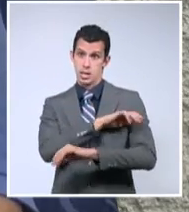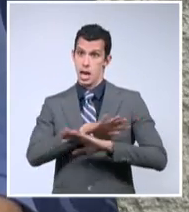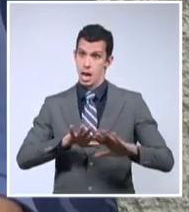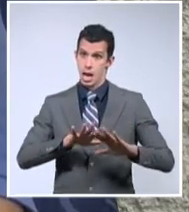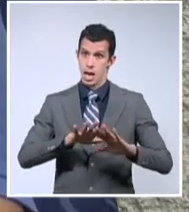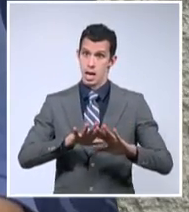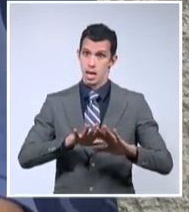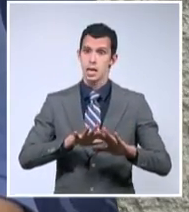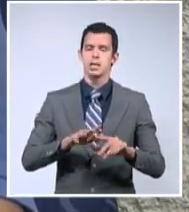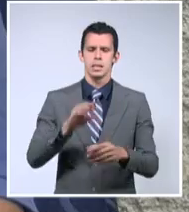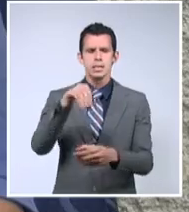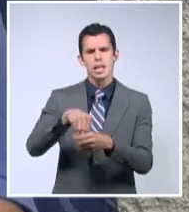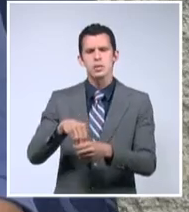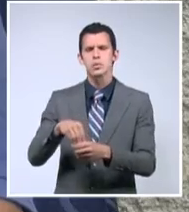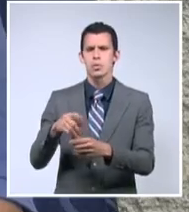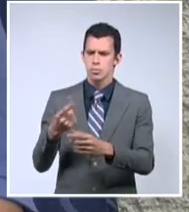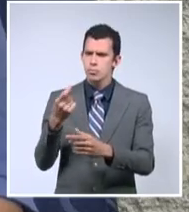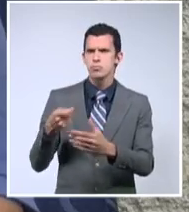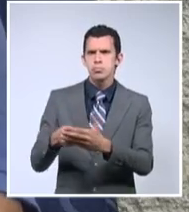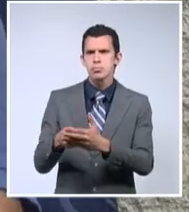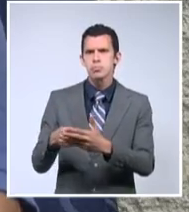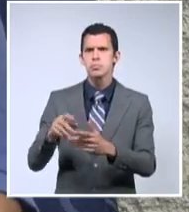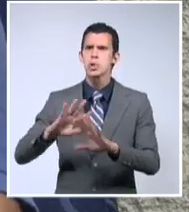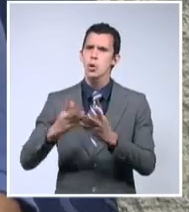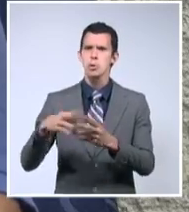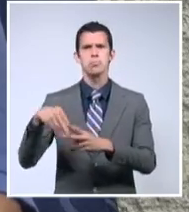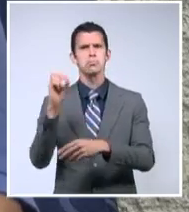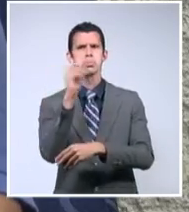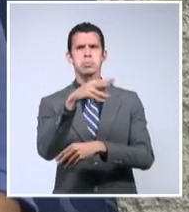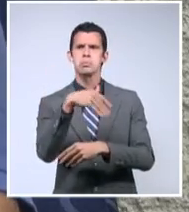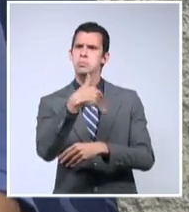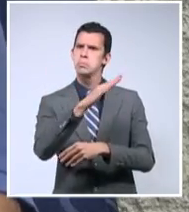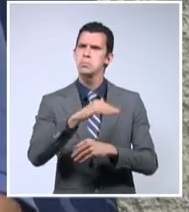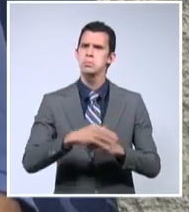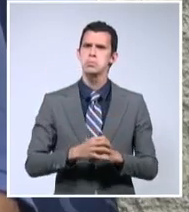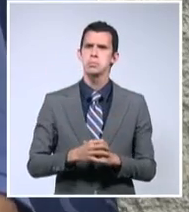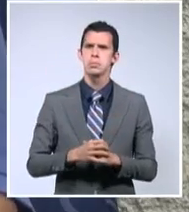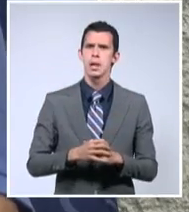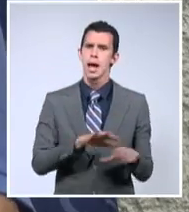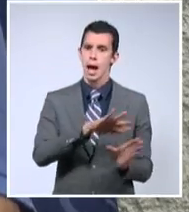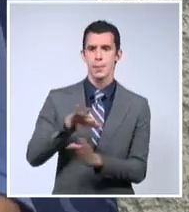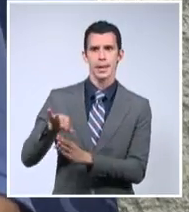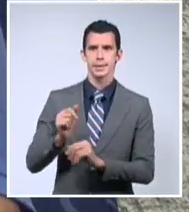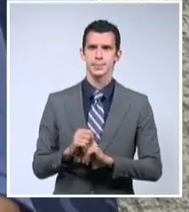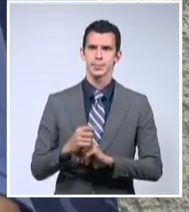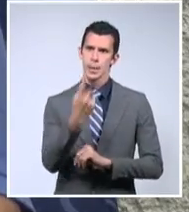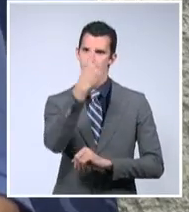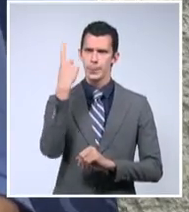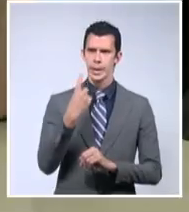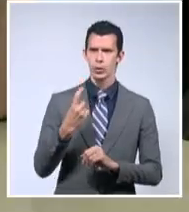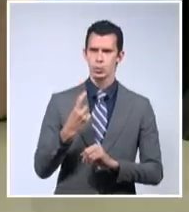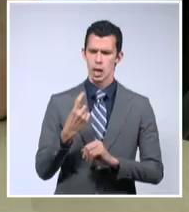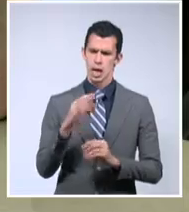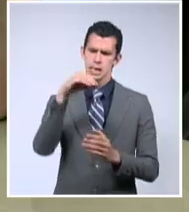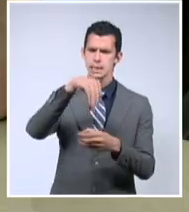Además me hizo preguntas sobre el Sistema Electroenergético Nacional, sobre el funcionamiento del